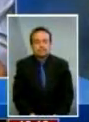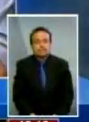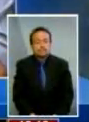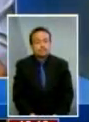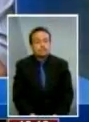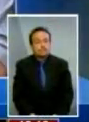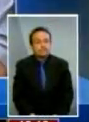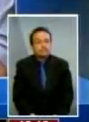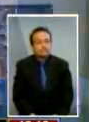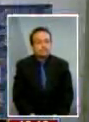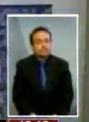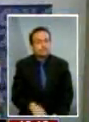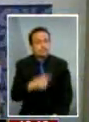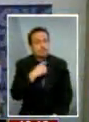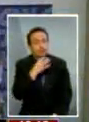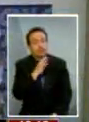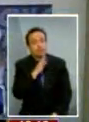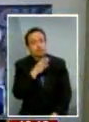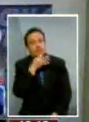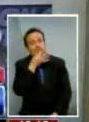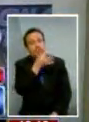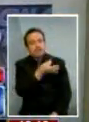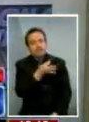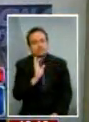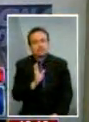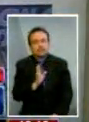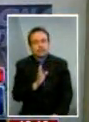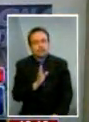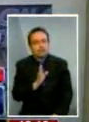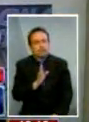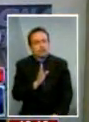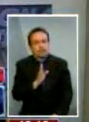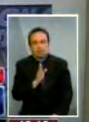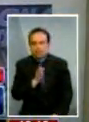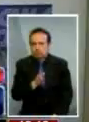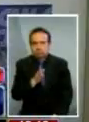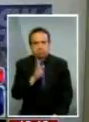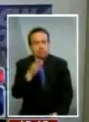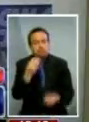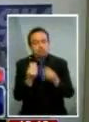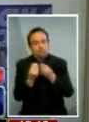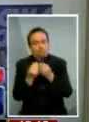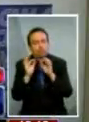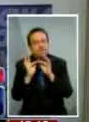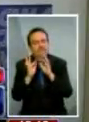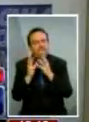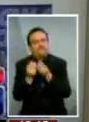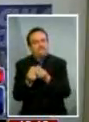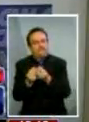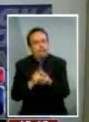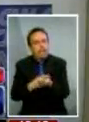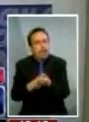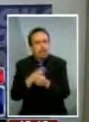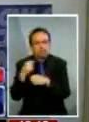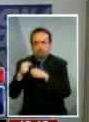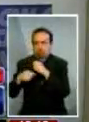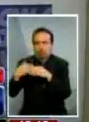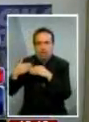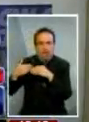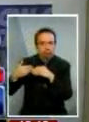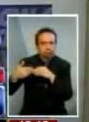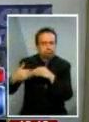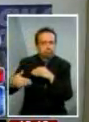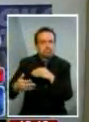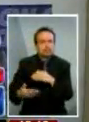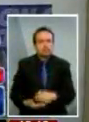Bueno, debo mencionar que esto es un hostigamiento permanente a muchas familias durante todo el año. Aquí hay